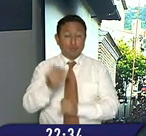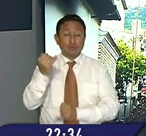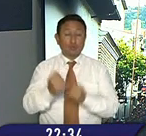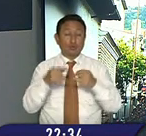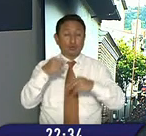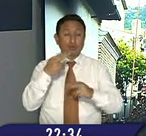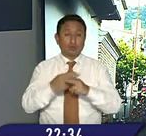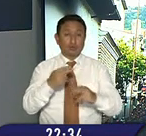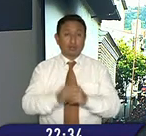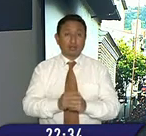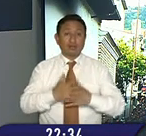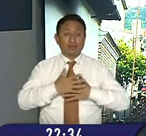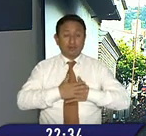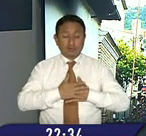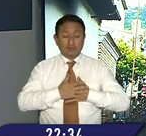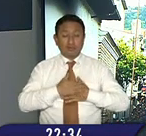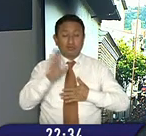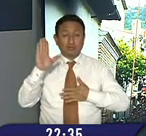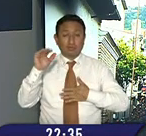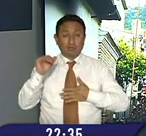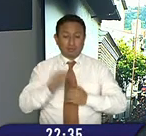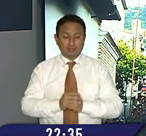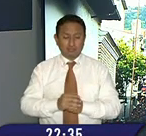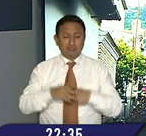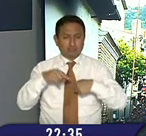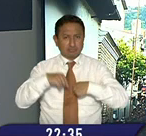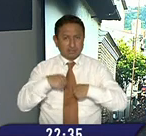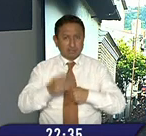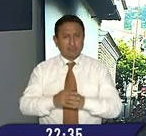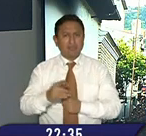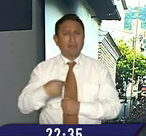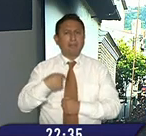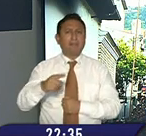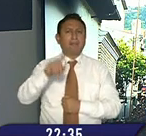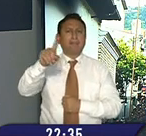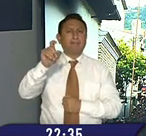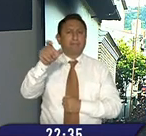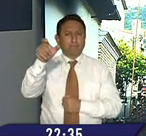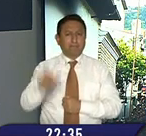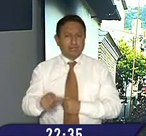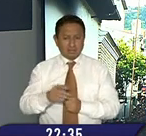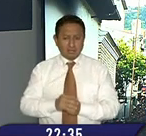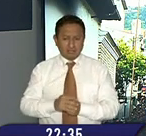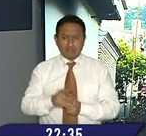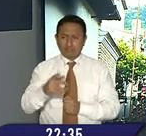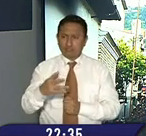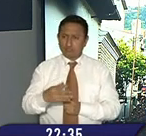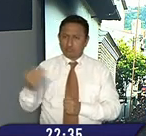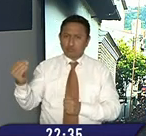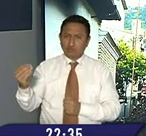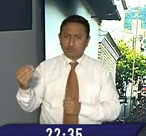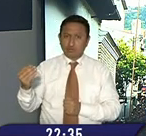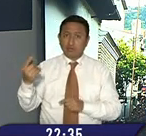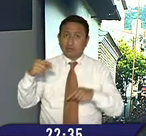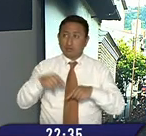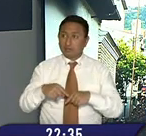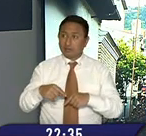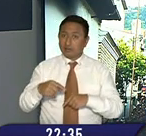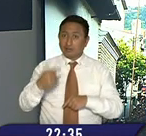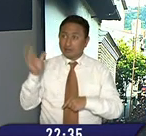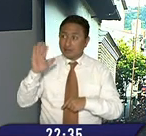se llama Nuestro Dios y busca responder esa interrogante que surge cuando alguien se va y no tuvimos la oportunidad